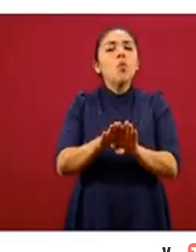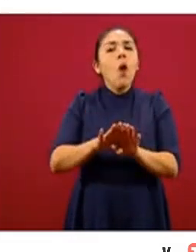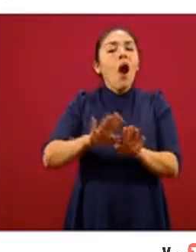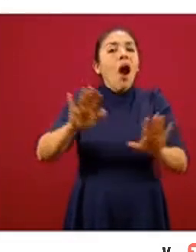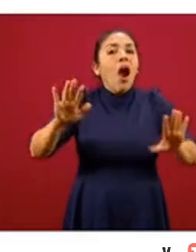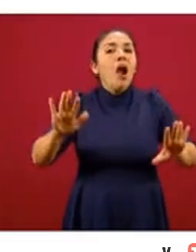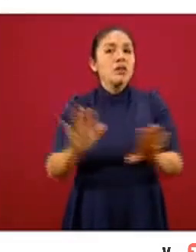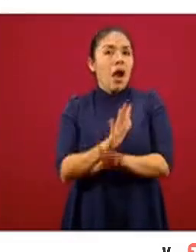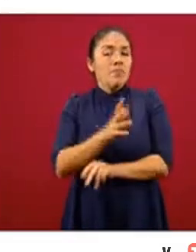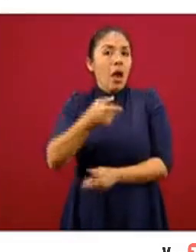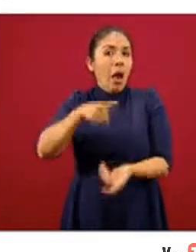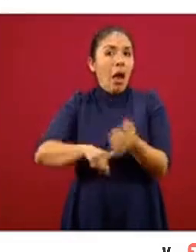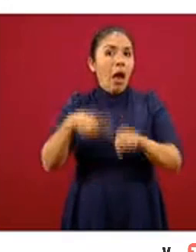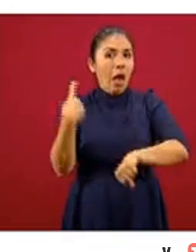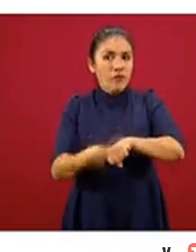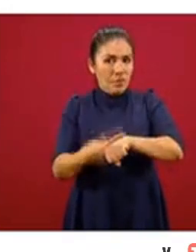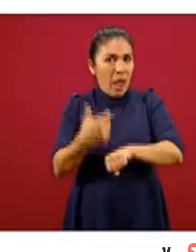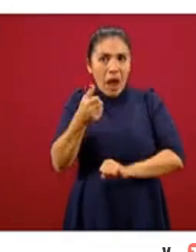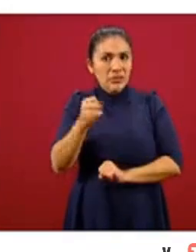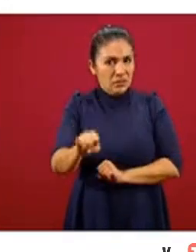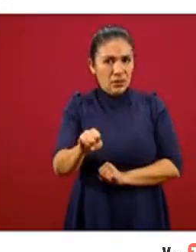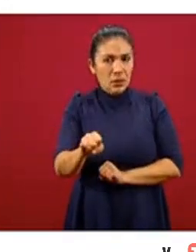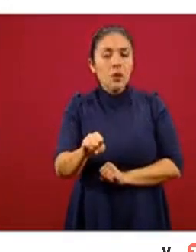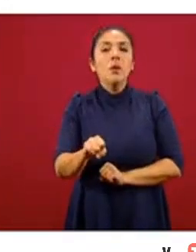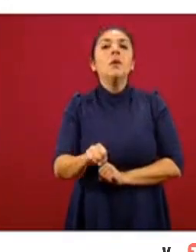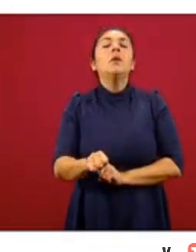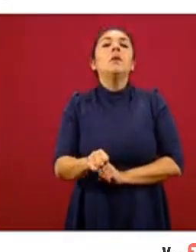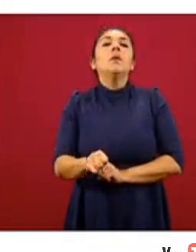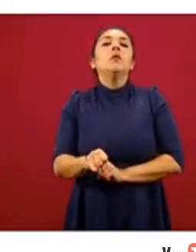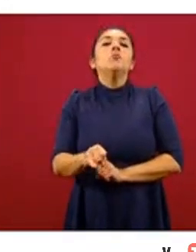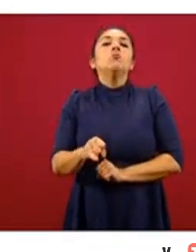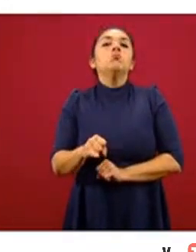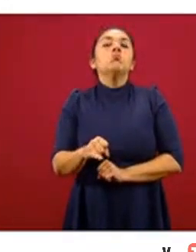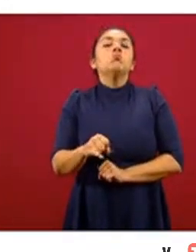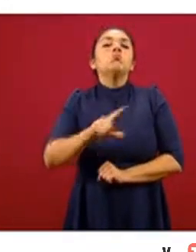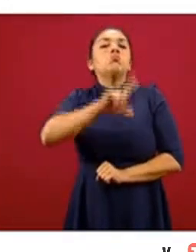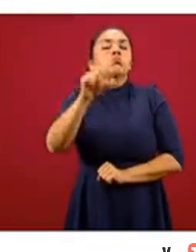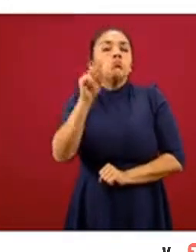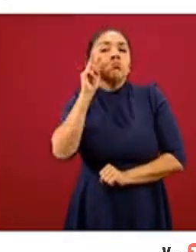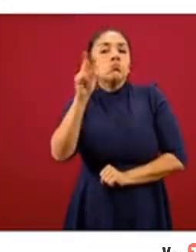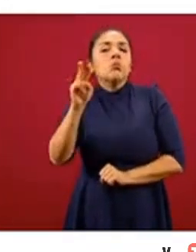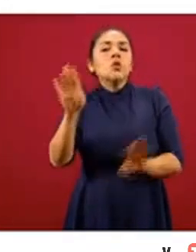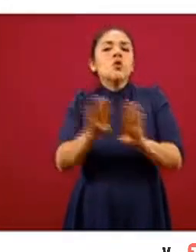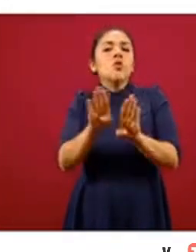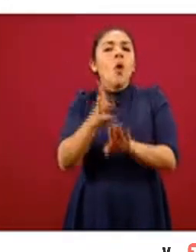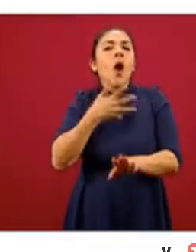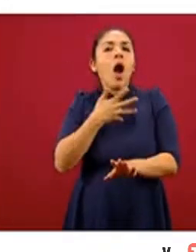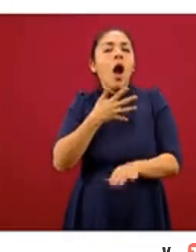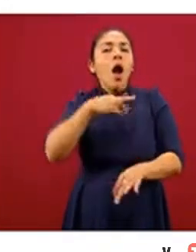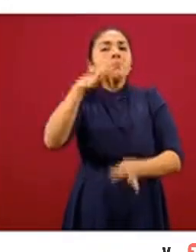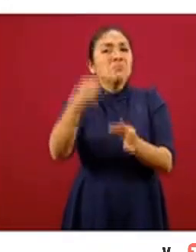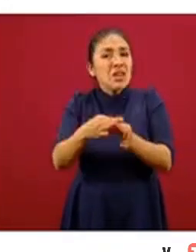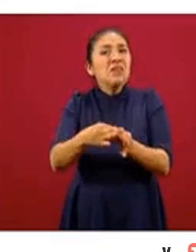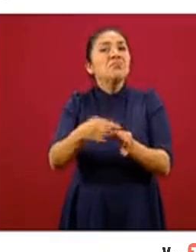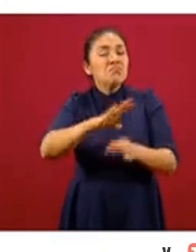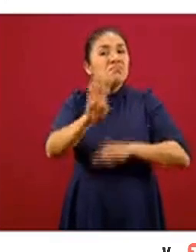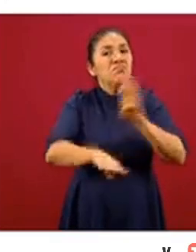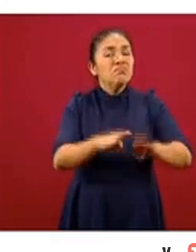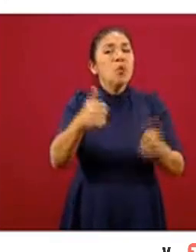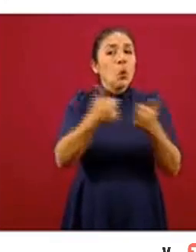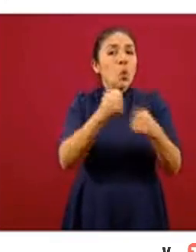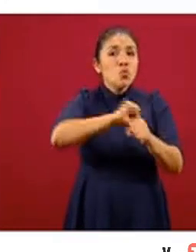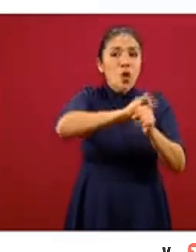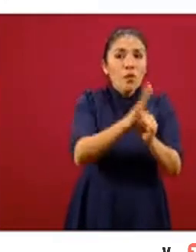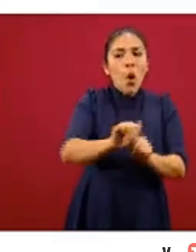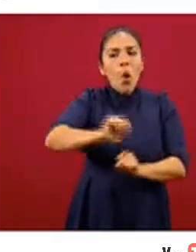propia epidemia. Como lo veremos en dos diapositivas siguientes, veremos los casos confirmados y los casos sospechosos y veremos